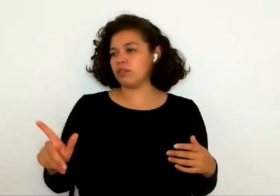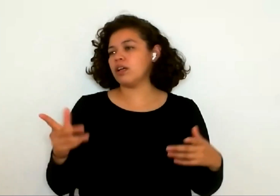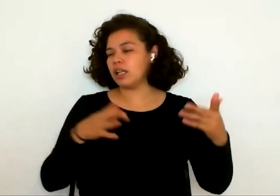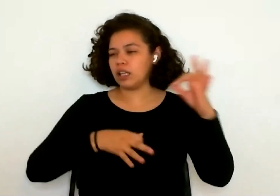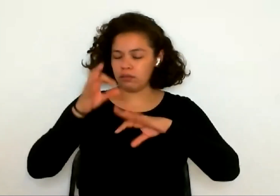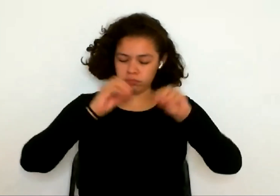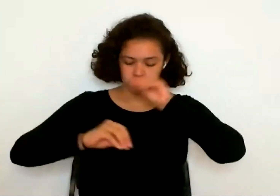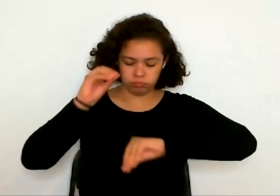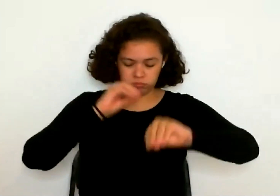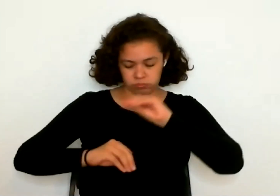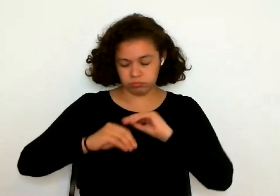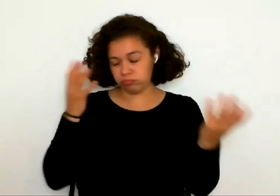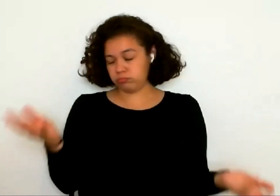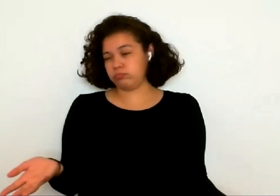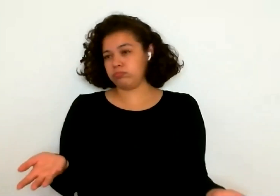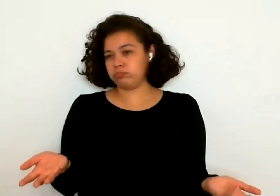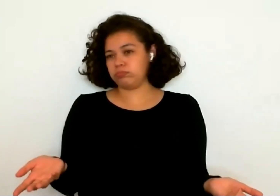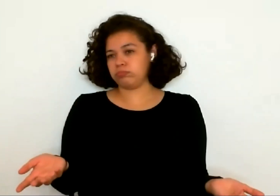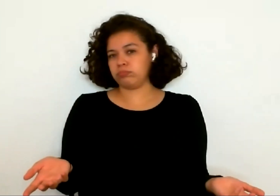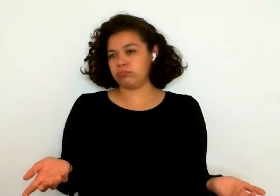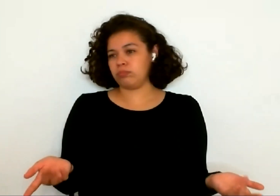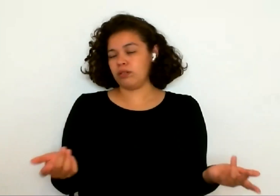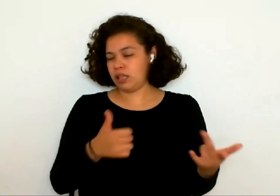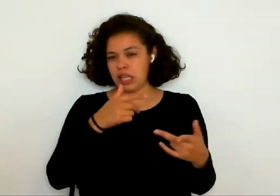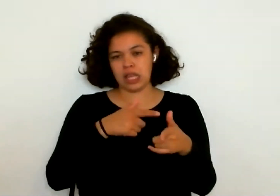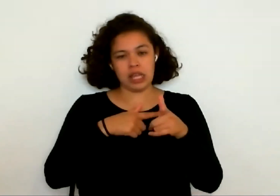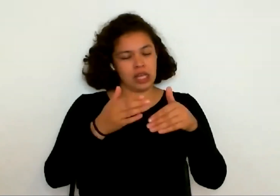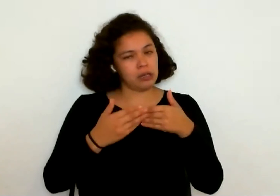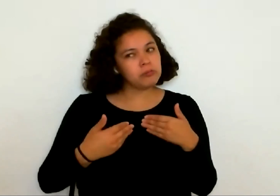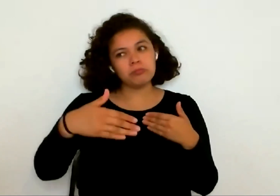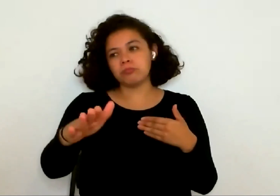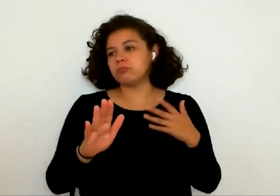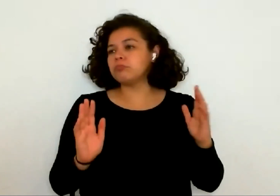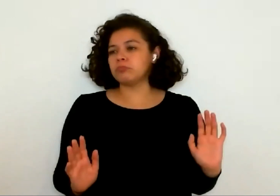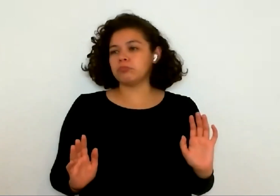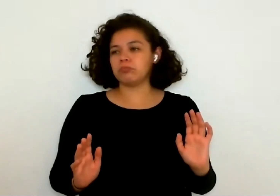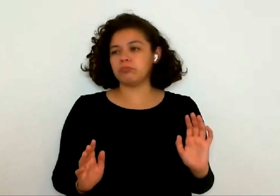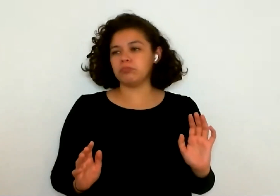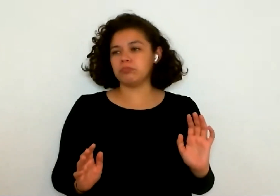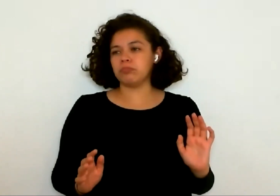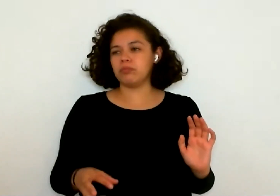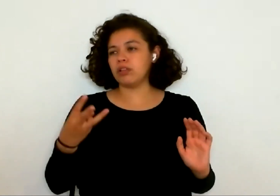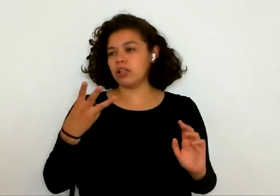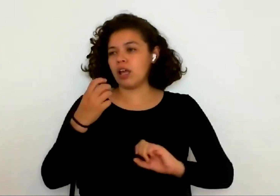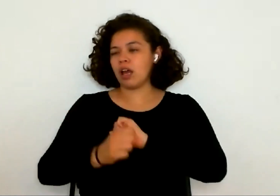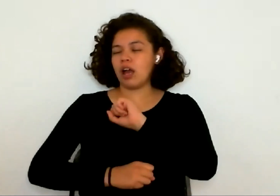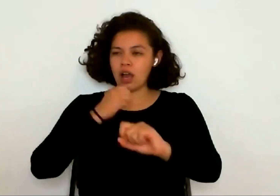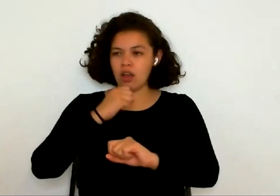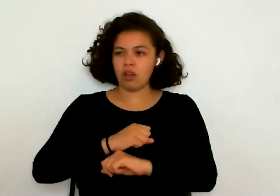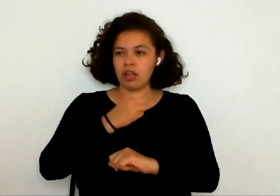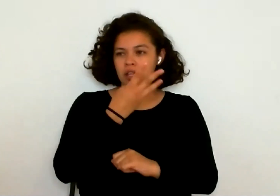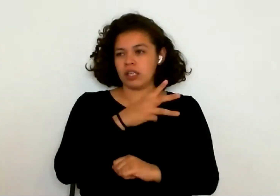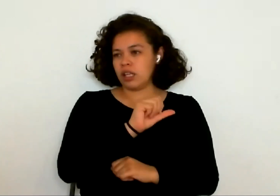y pues dejarlo correr, o sea, decir, pues va a ser vigente para 3 años, de 3 a